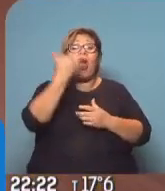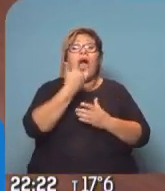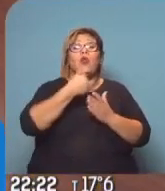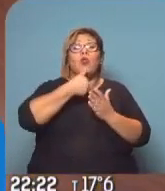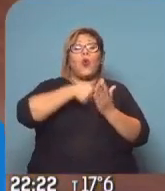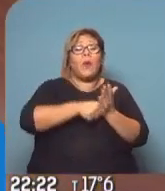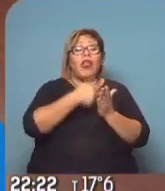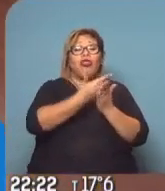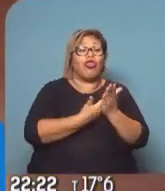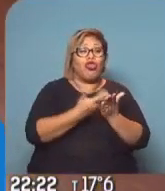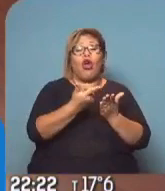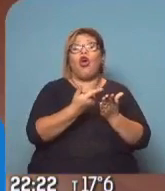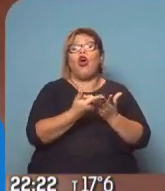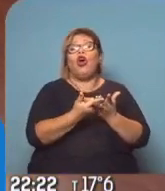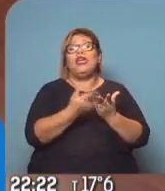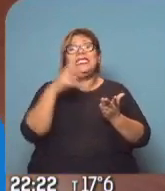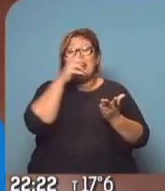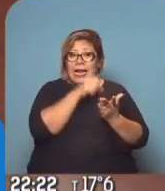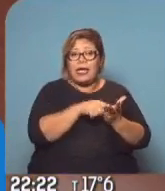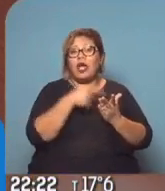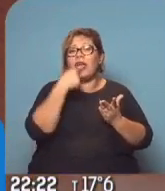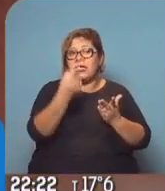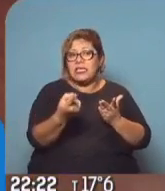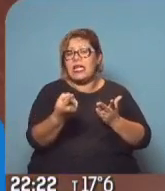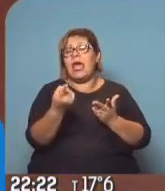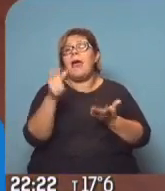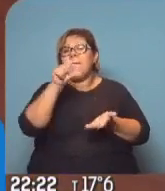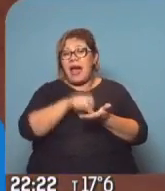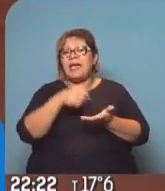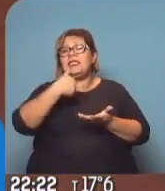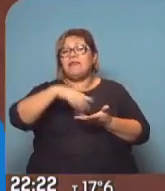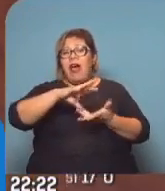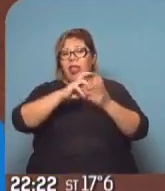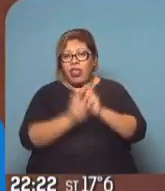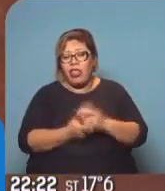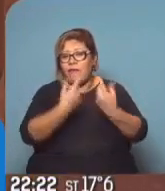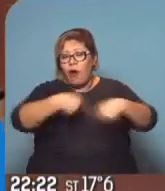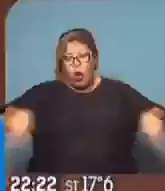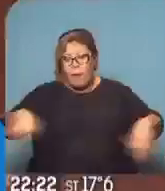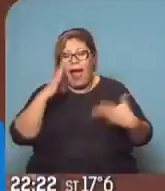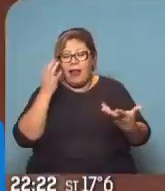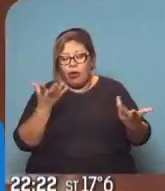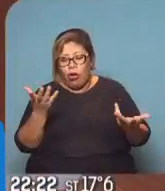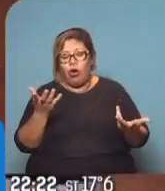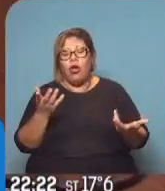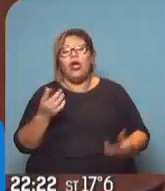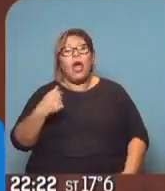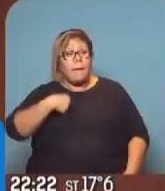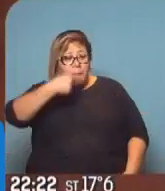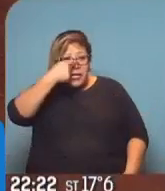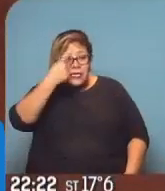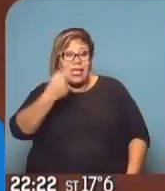destruir el país y qué sé yo. Y yo te digo, oye, a mí me interesaría mucho, y es que no sé, que es medio peligroso, porque es